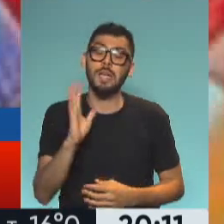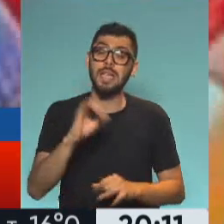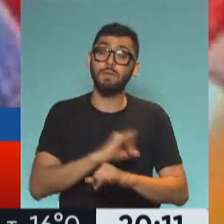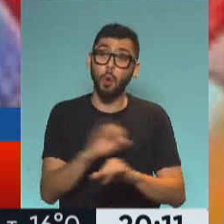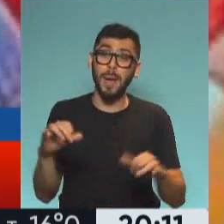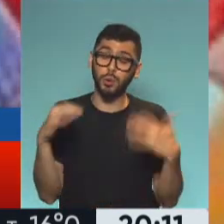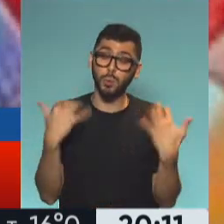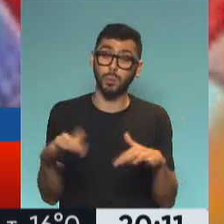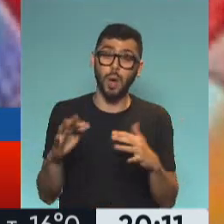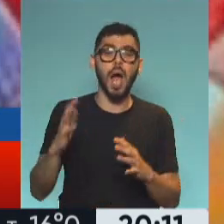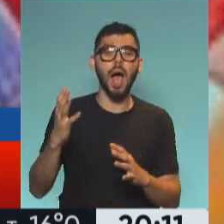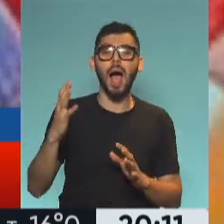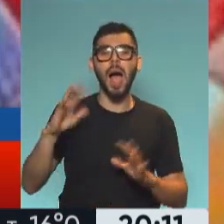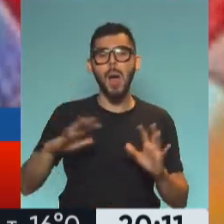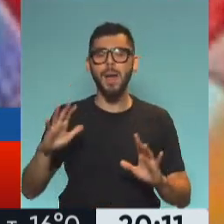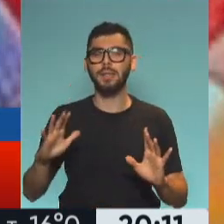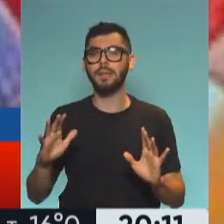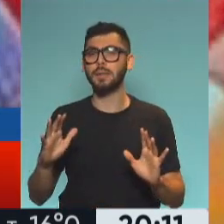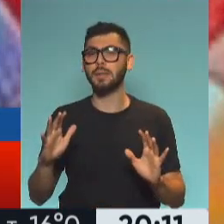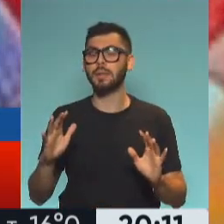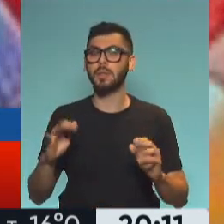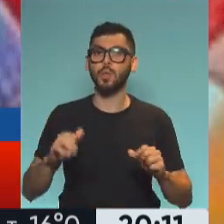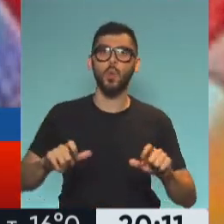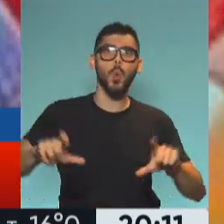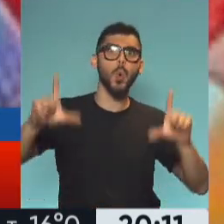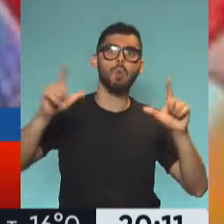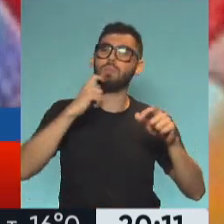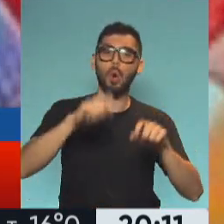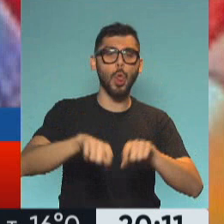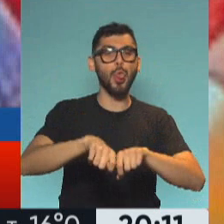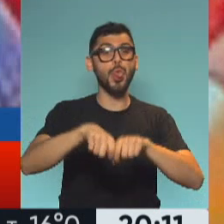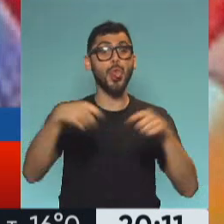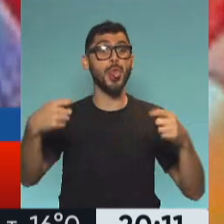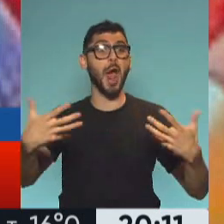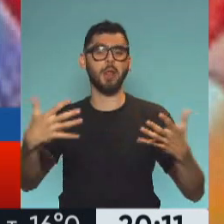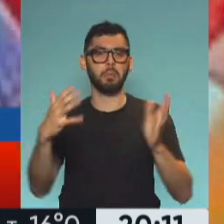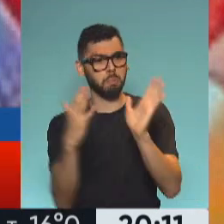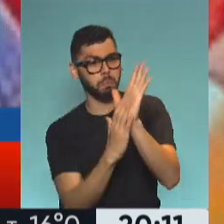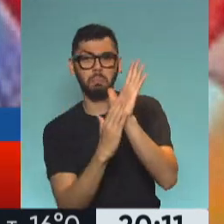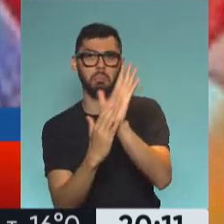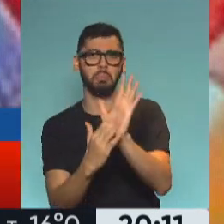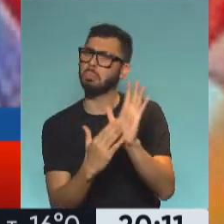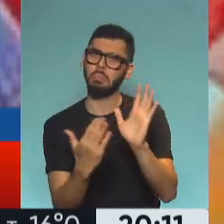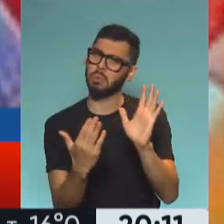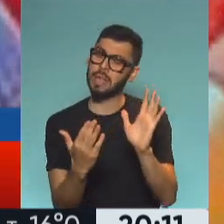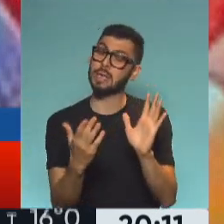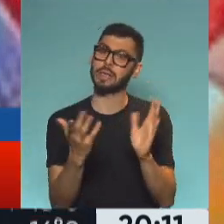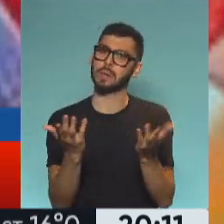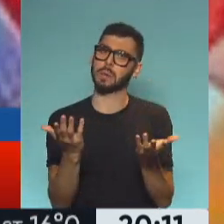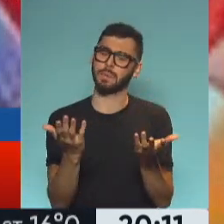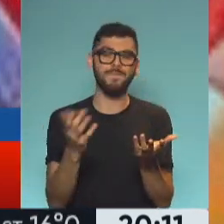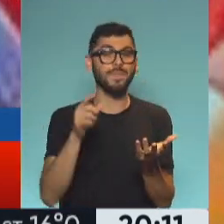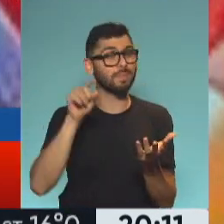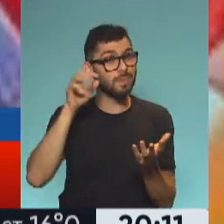veces pasa tan desapercibida no digo no están los titulares en los principales medios internacionales y estamos hablando realmente